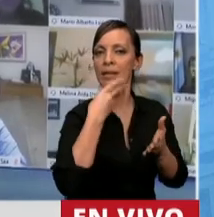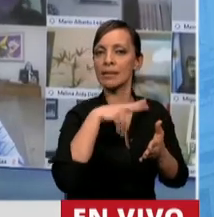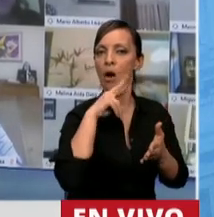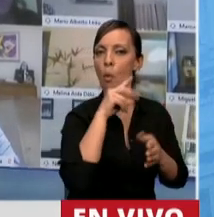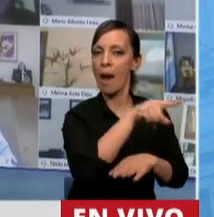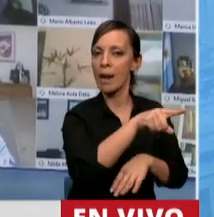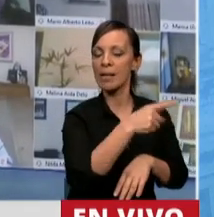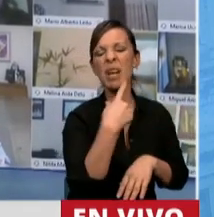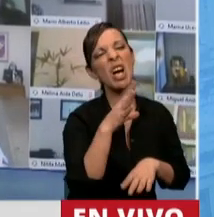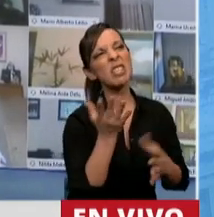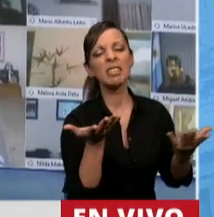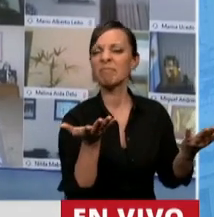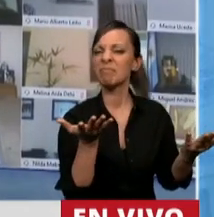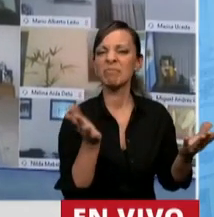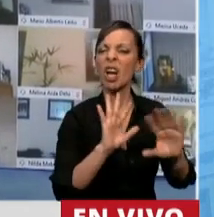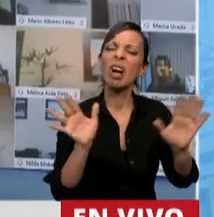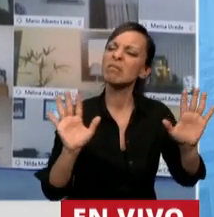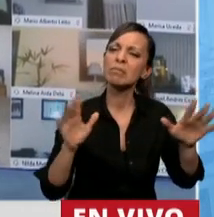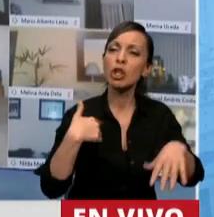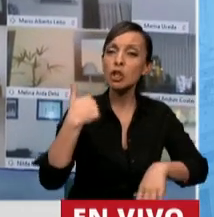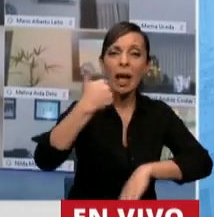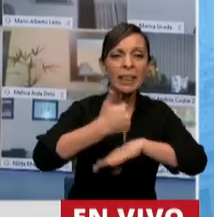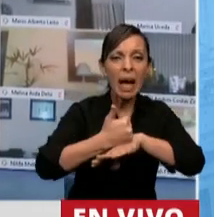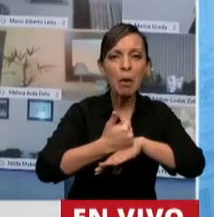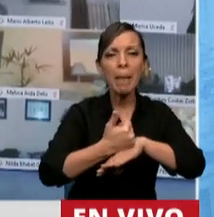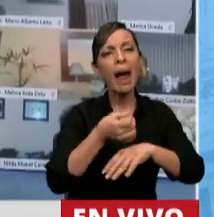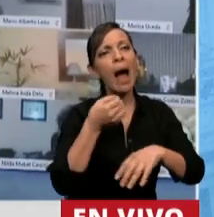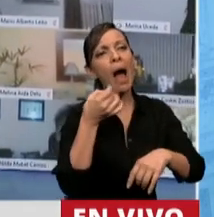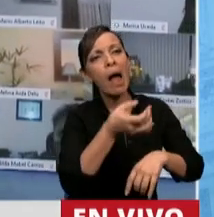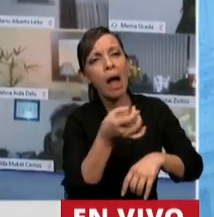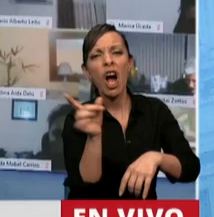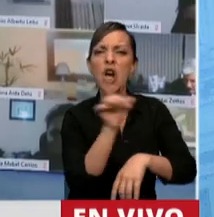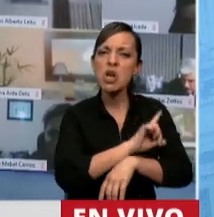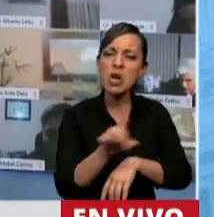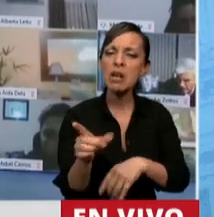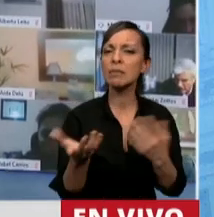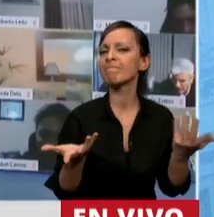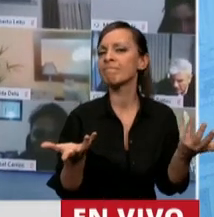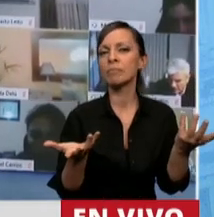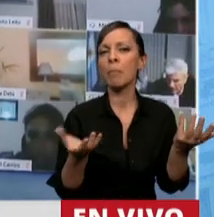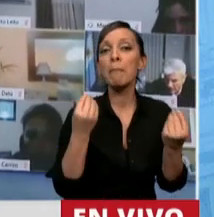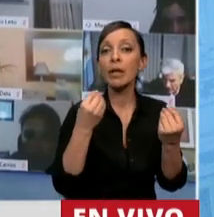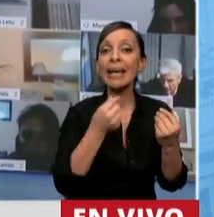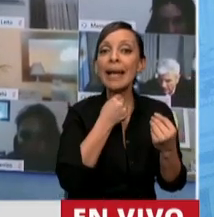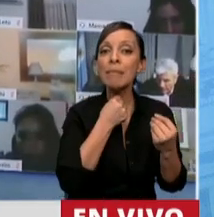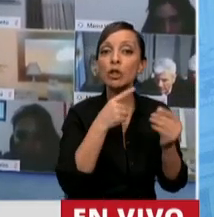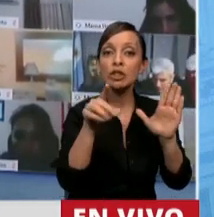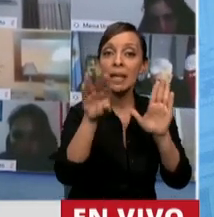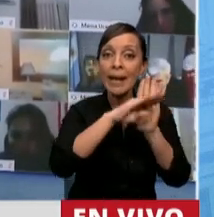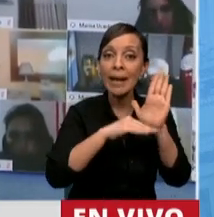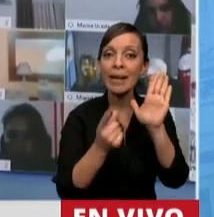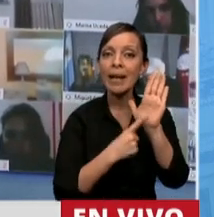que, pero no, estamos acá no para joder o no joder, estamos acá para tratar de que esas reglas